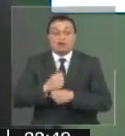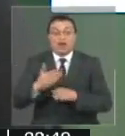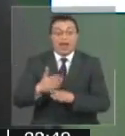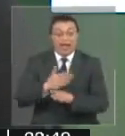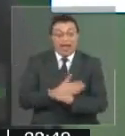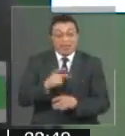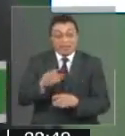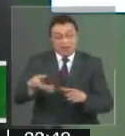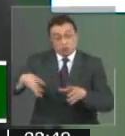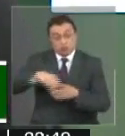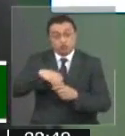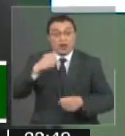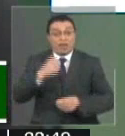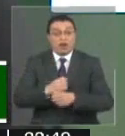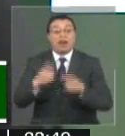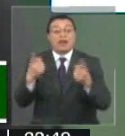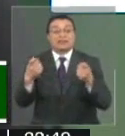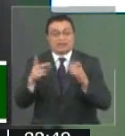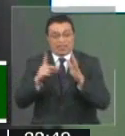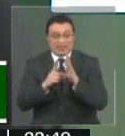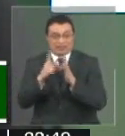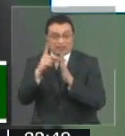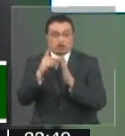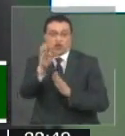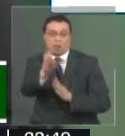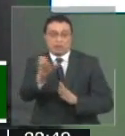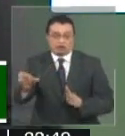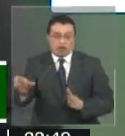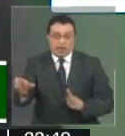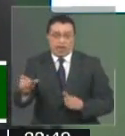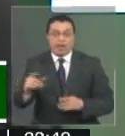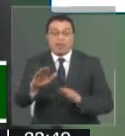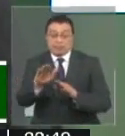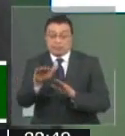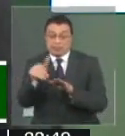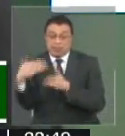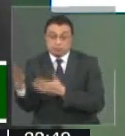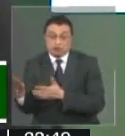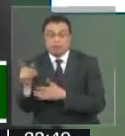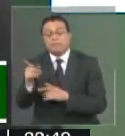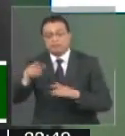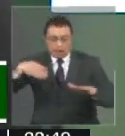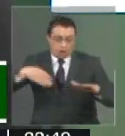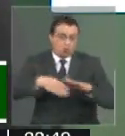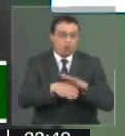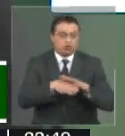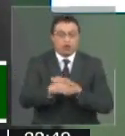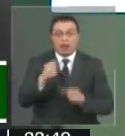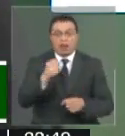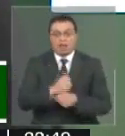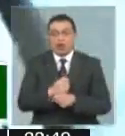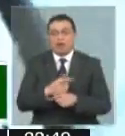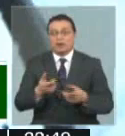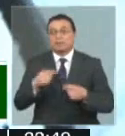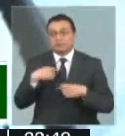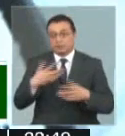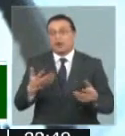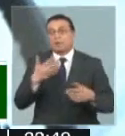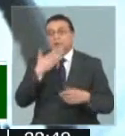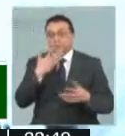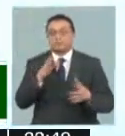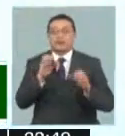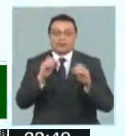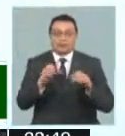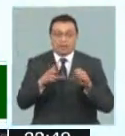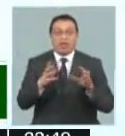inclusión laboral necesita el desarrollo de la persona. Y después vamos con la inclusión laboral. Y tenemos otro pendiente, pues el tema de la